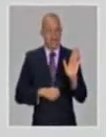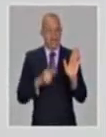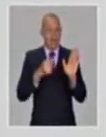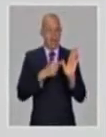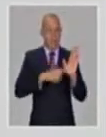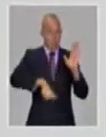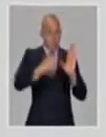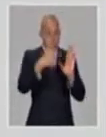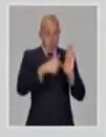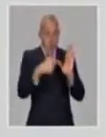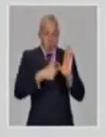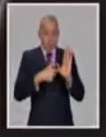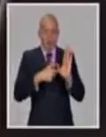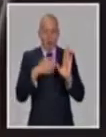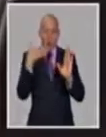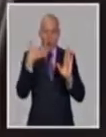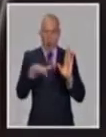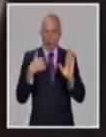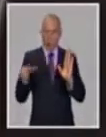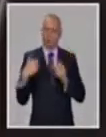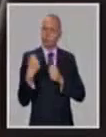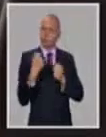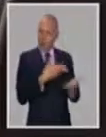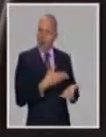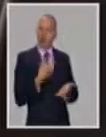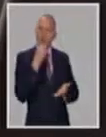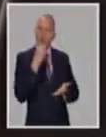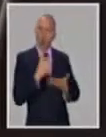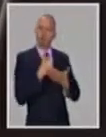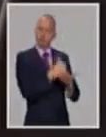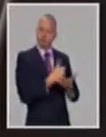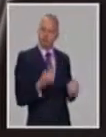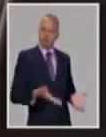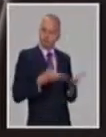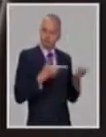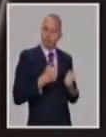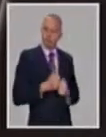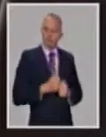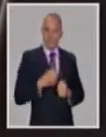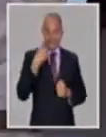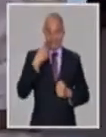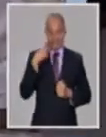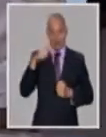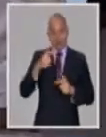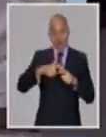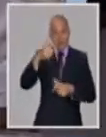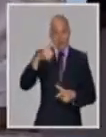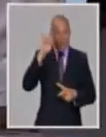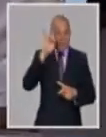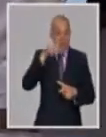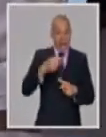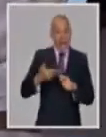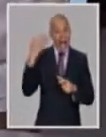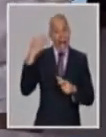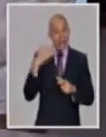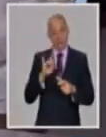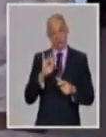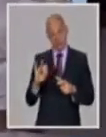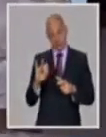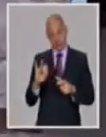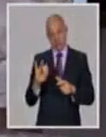Una decisión que sigue estimulando, ya se había subido a 7.50, ahora sí, a 9 pesos si a 9 pesos si logra cumplir ese contrato, y